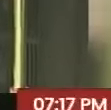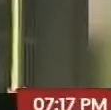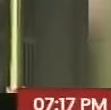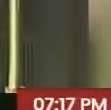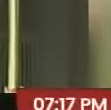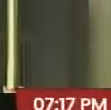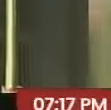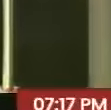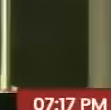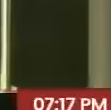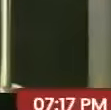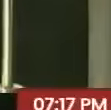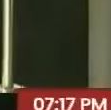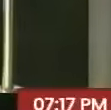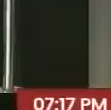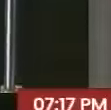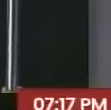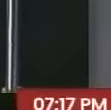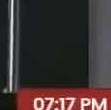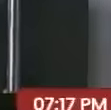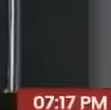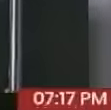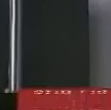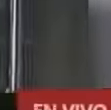¡Lo voy a dar aplauso!